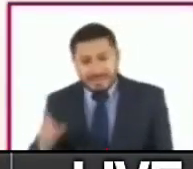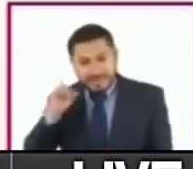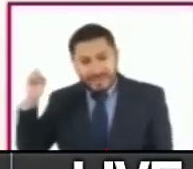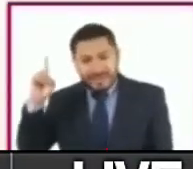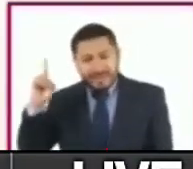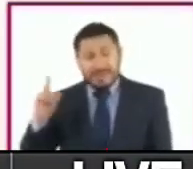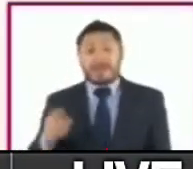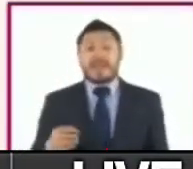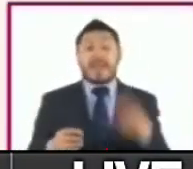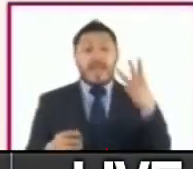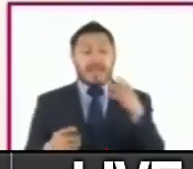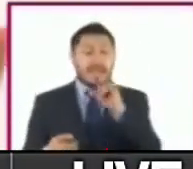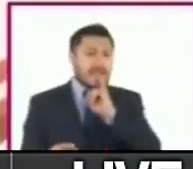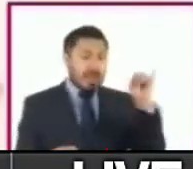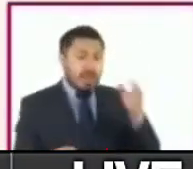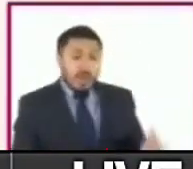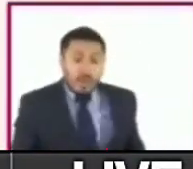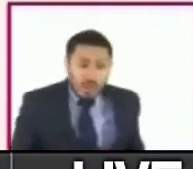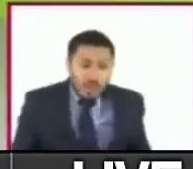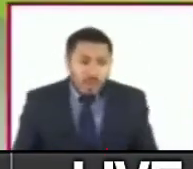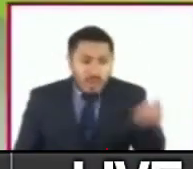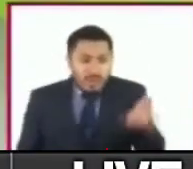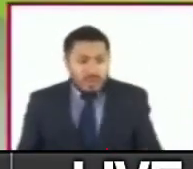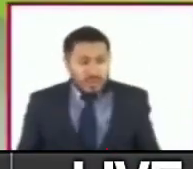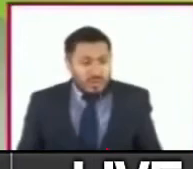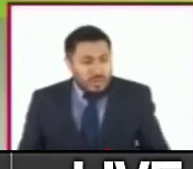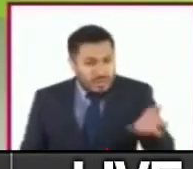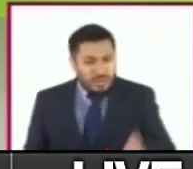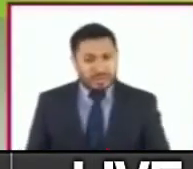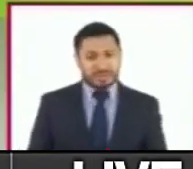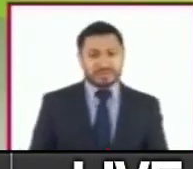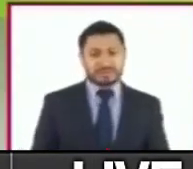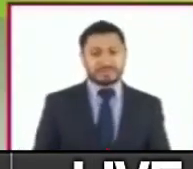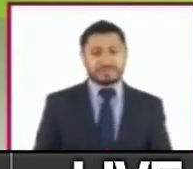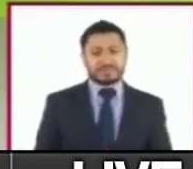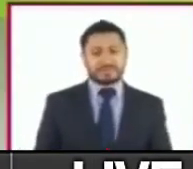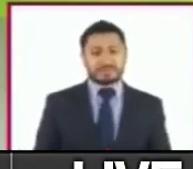mano izquierda. ¿Listos? Adelante, chicos.